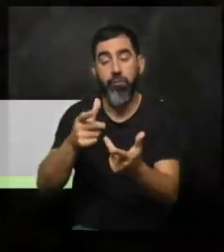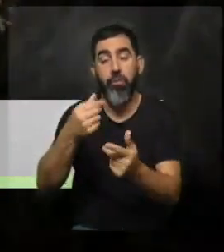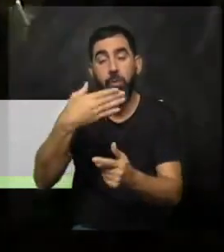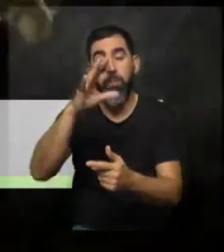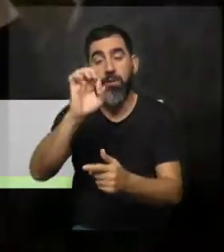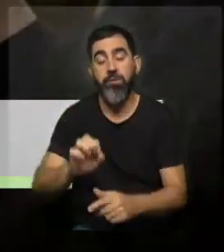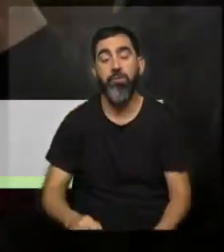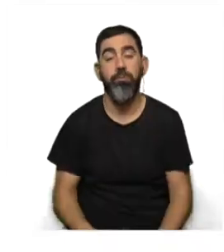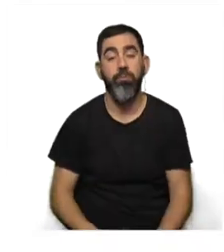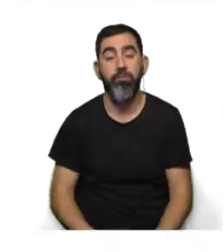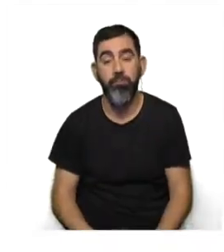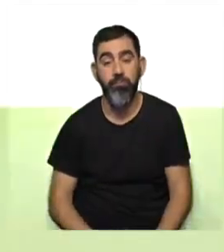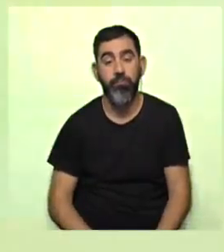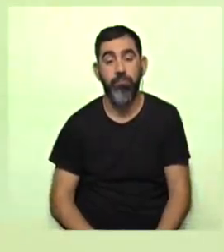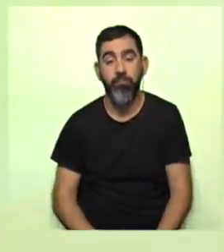bps